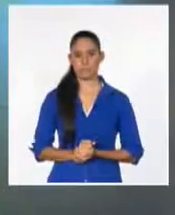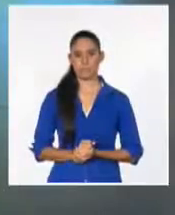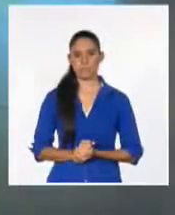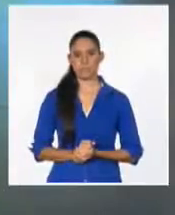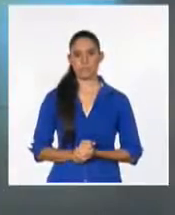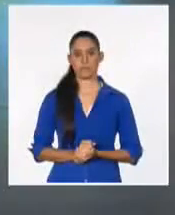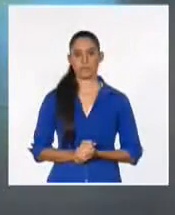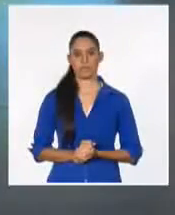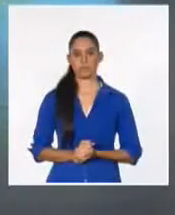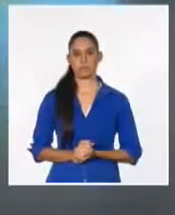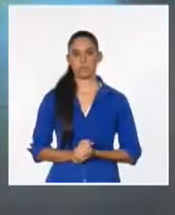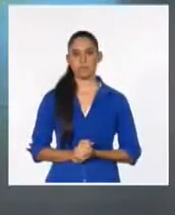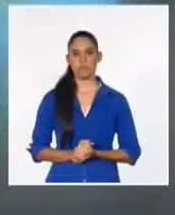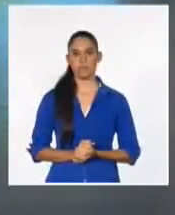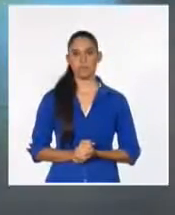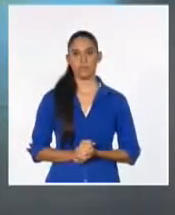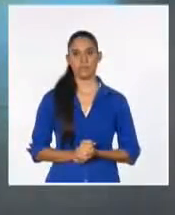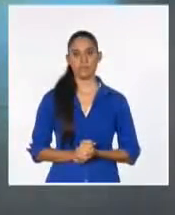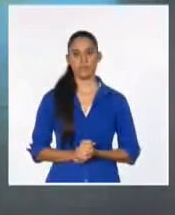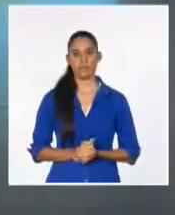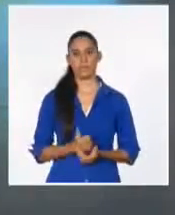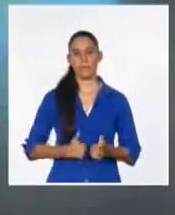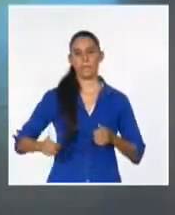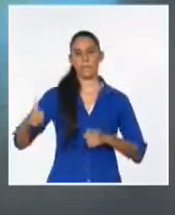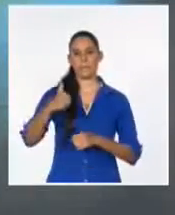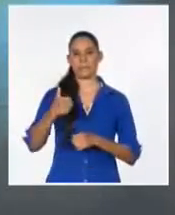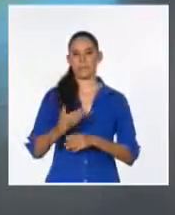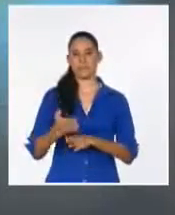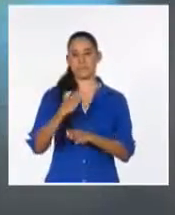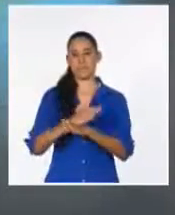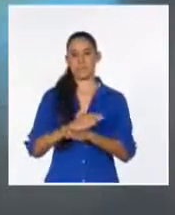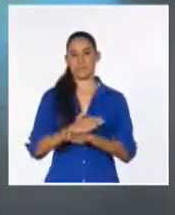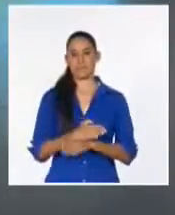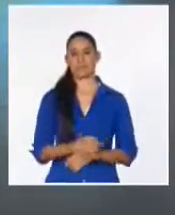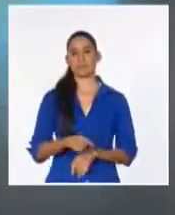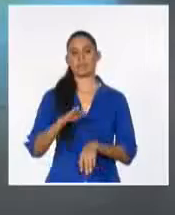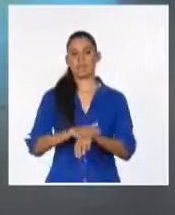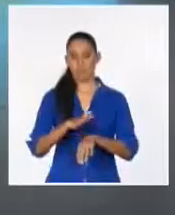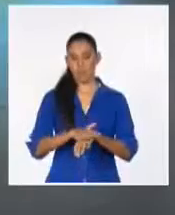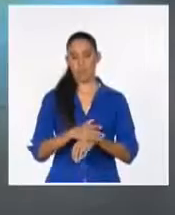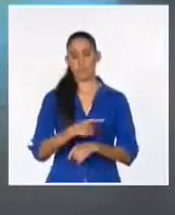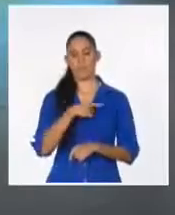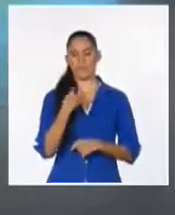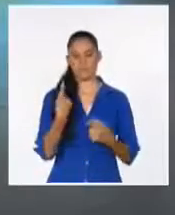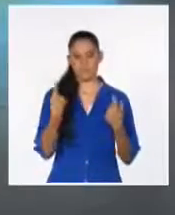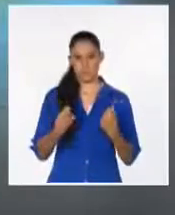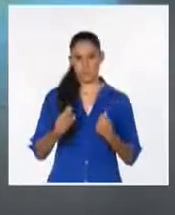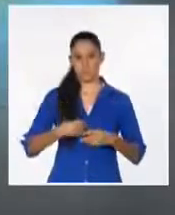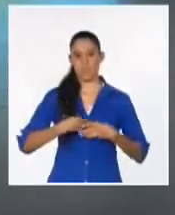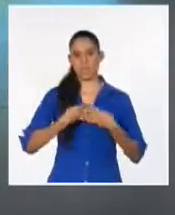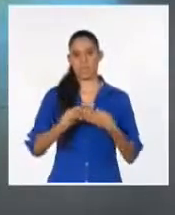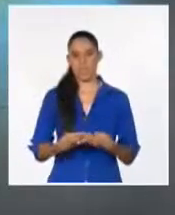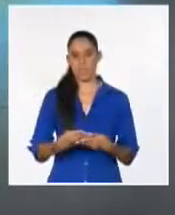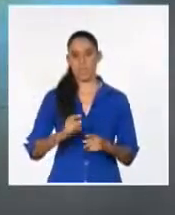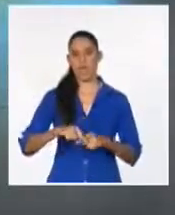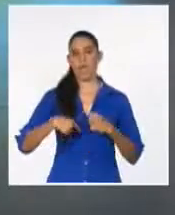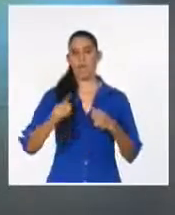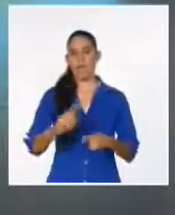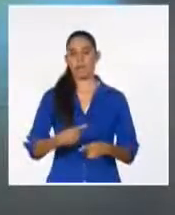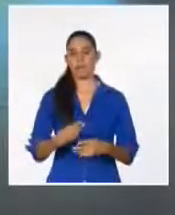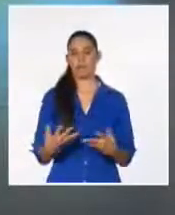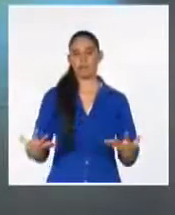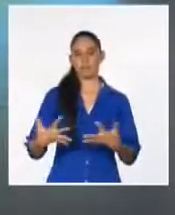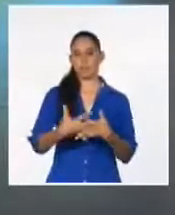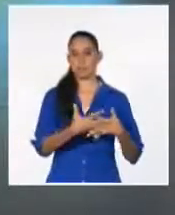Y el ex senador haitiano Joseph Joel Yom se declaró culpable ante autoridades de Estados Unidos de haber conspirado con